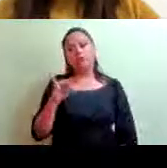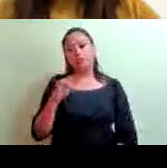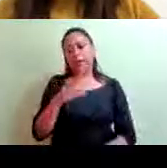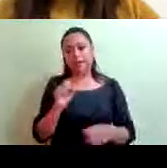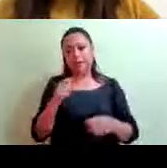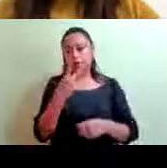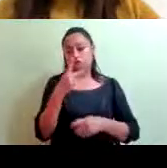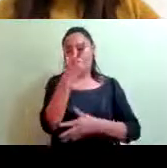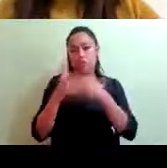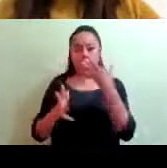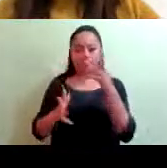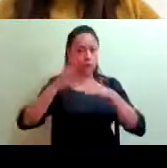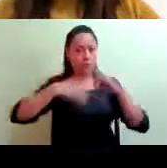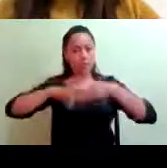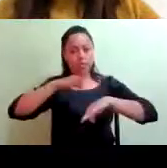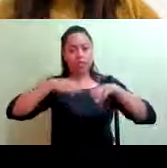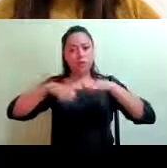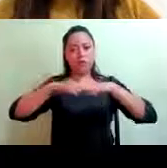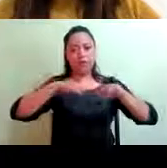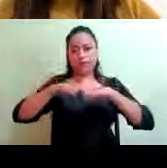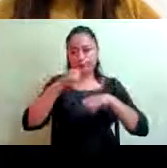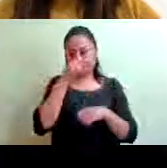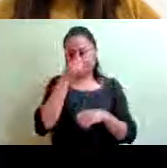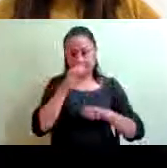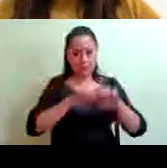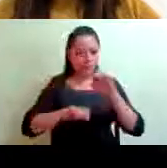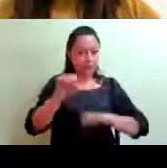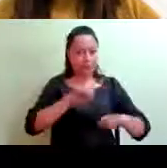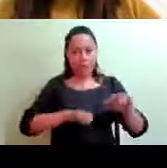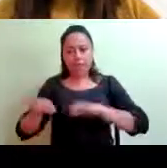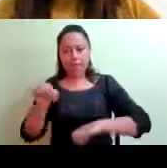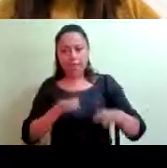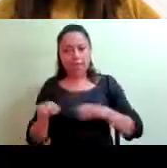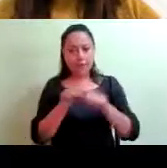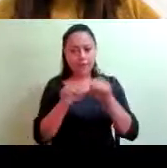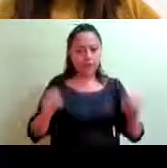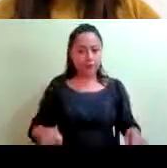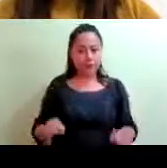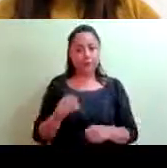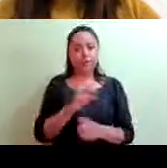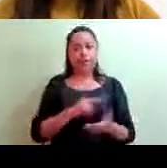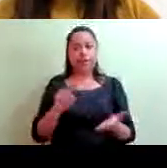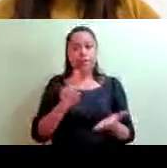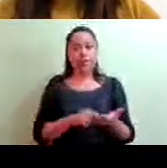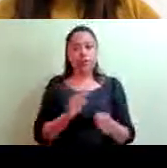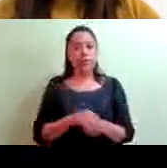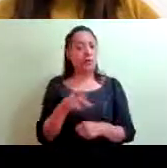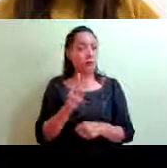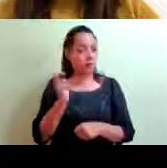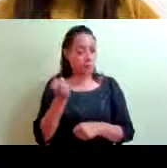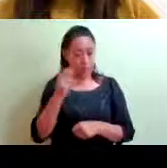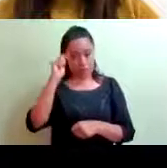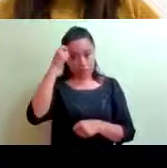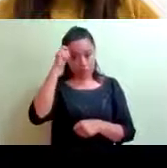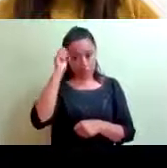general. Entonces, estos servicios de soporte, por ejemplo, en la ley hablamos del ciclo del agua, pero sin embargo no se considera este servicio